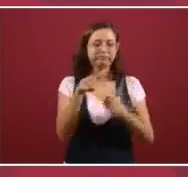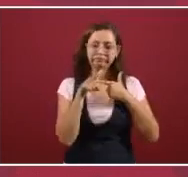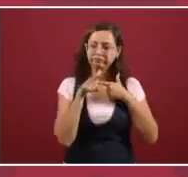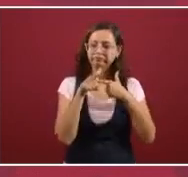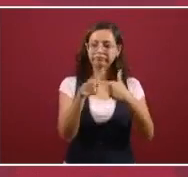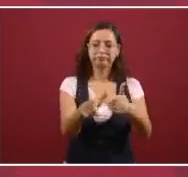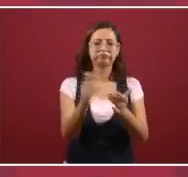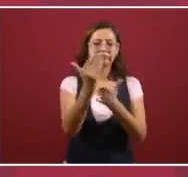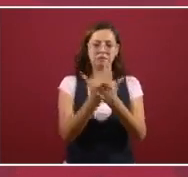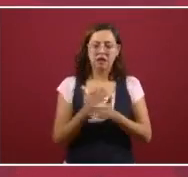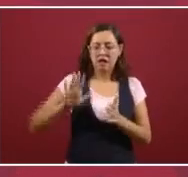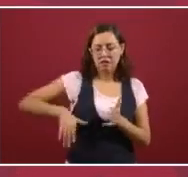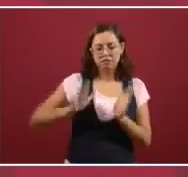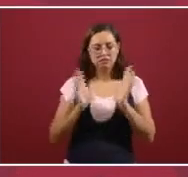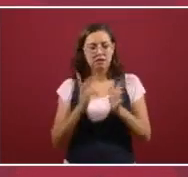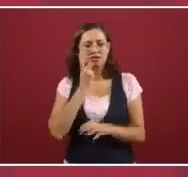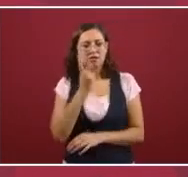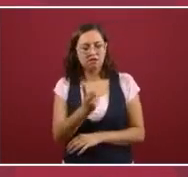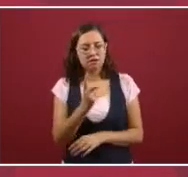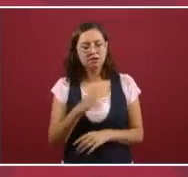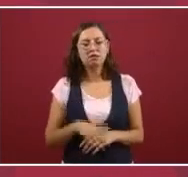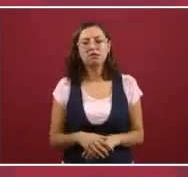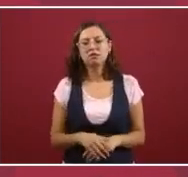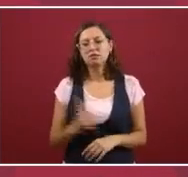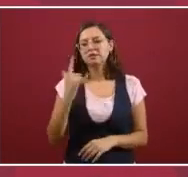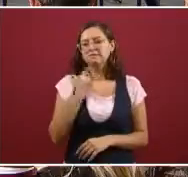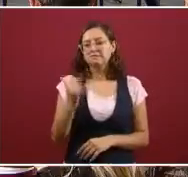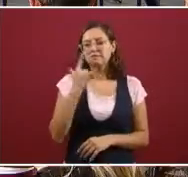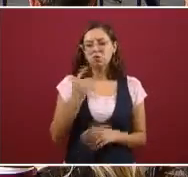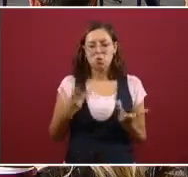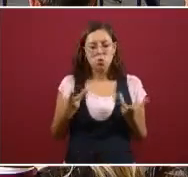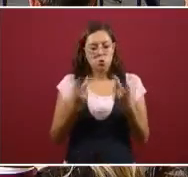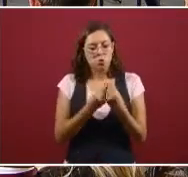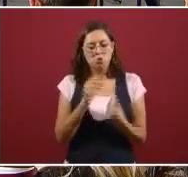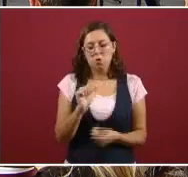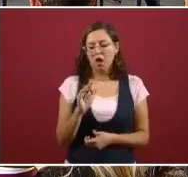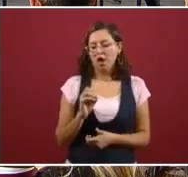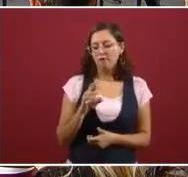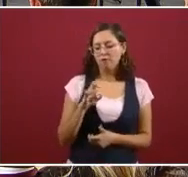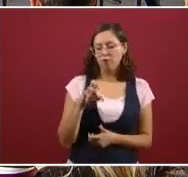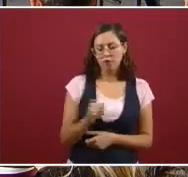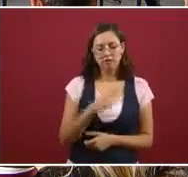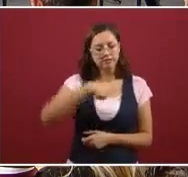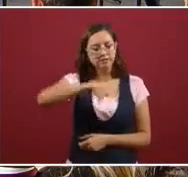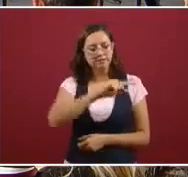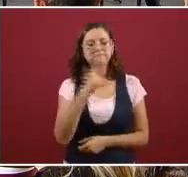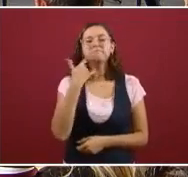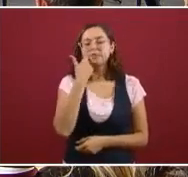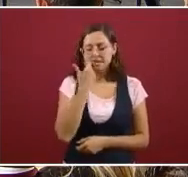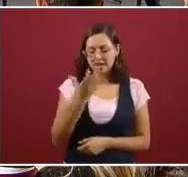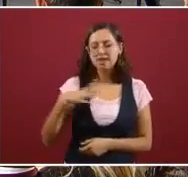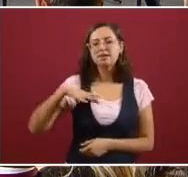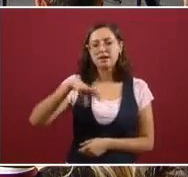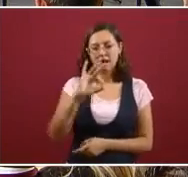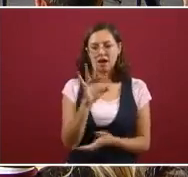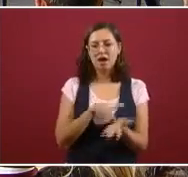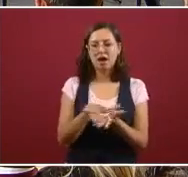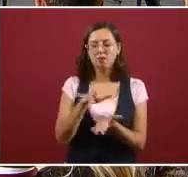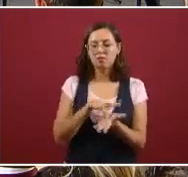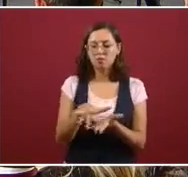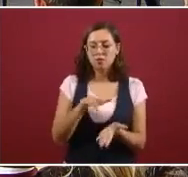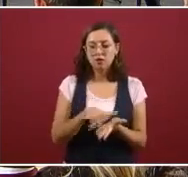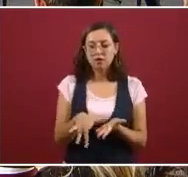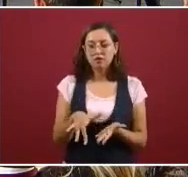de un esfuerzo de eficiencia de las manejadoras de los fondos de pensiones. Yo